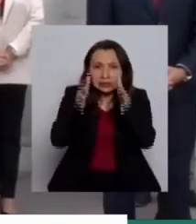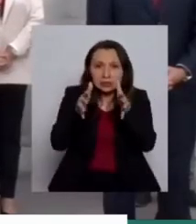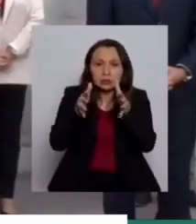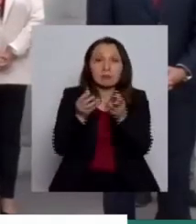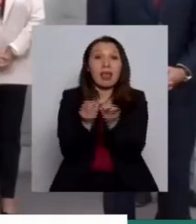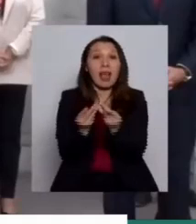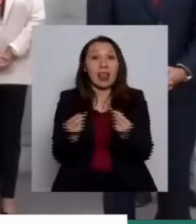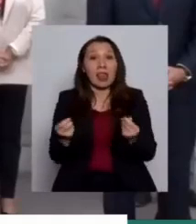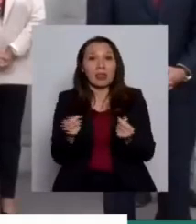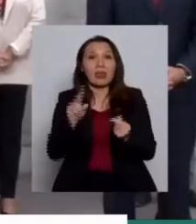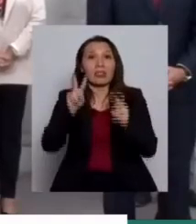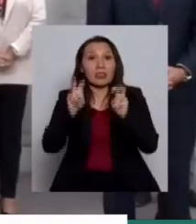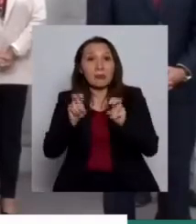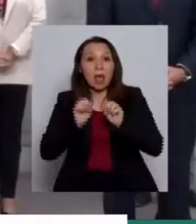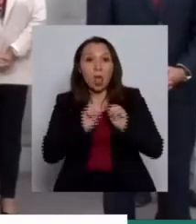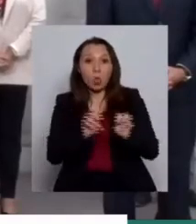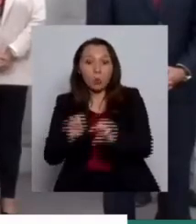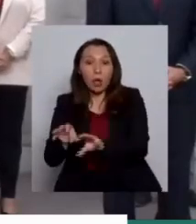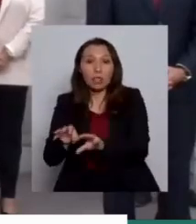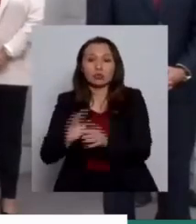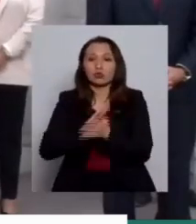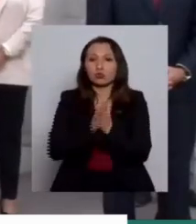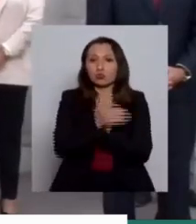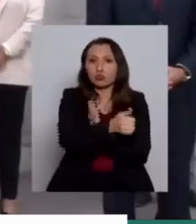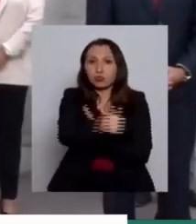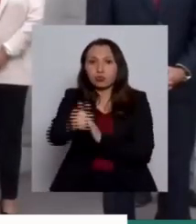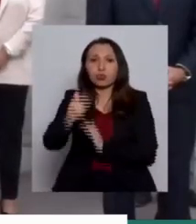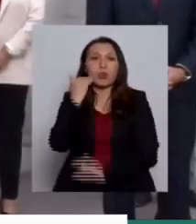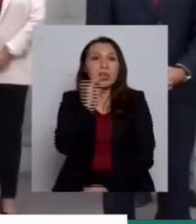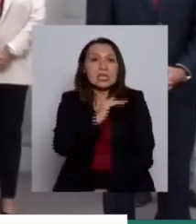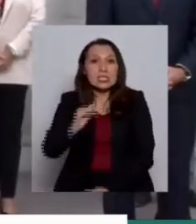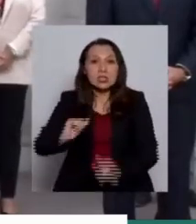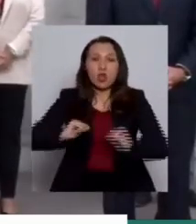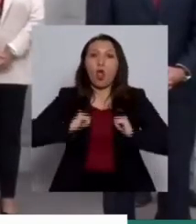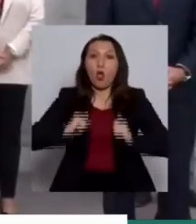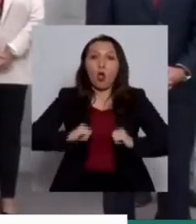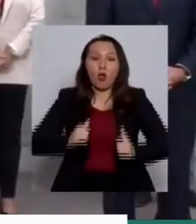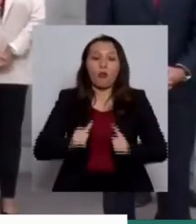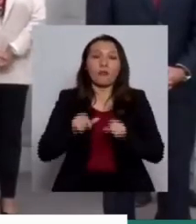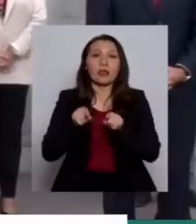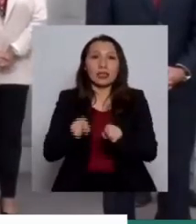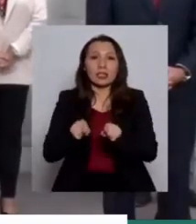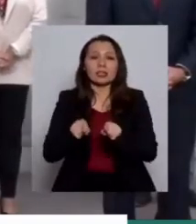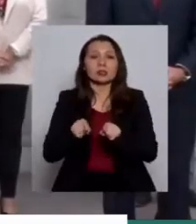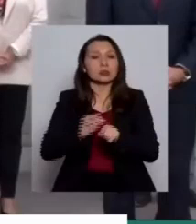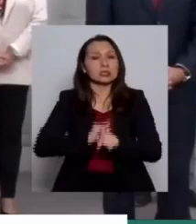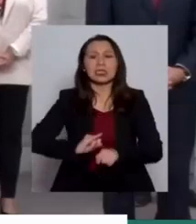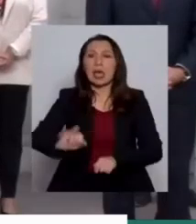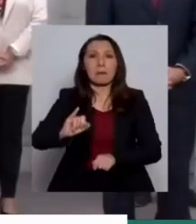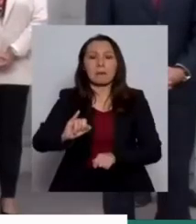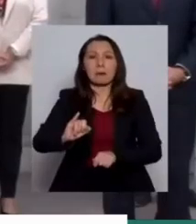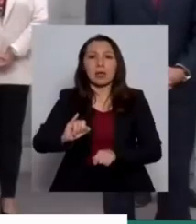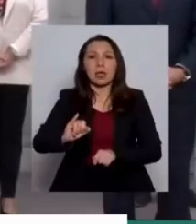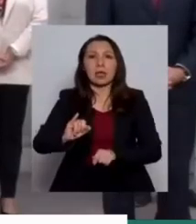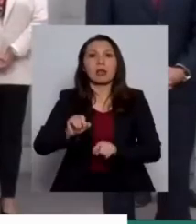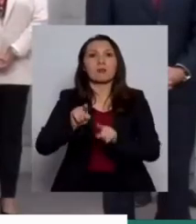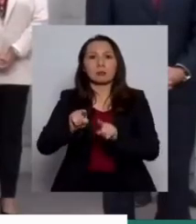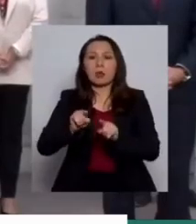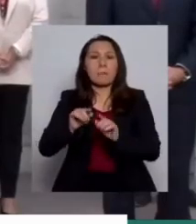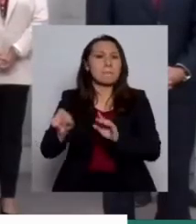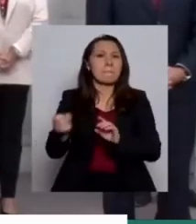Vuelvo a reiterar la pregunta. ¿Qué nota le pone usted al gobierno de turno? En este sentido, subrayó que el gobierno tiene una visión muy